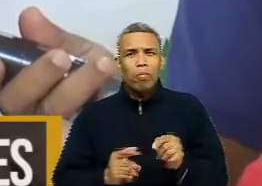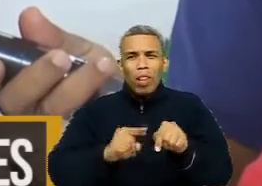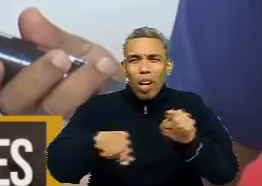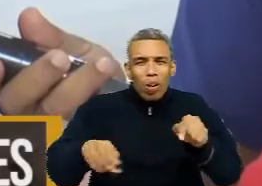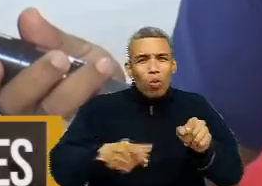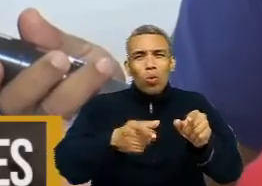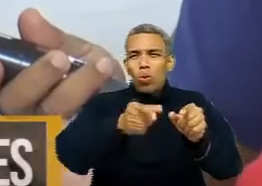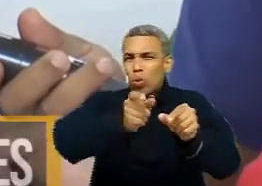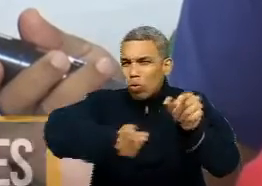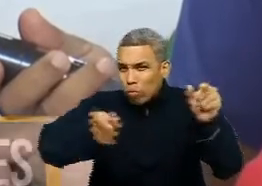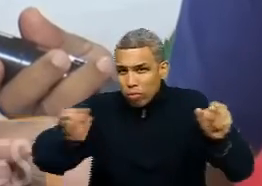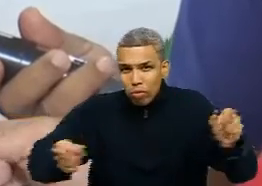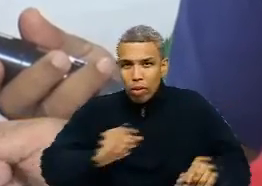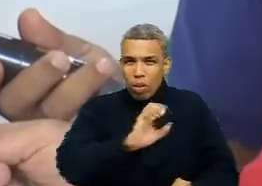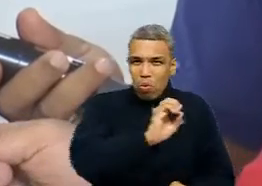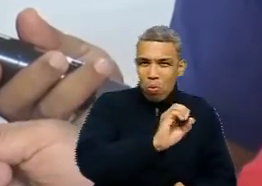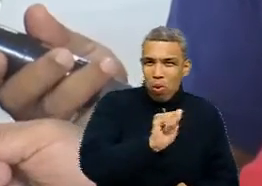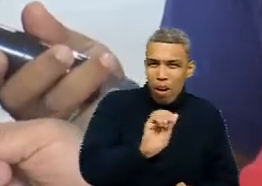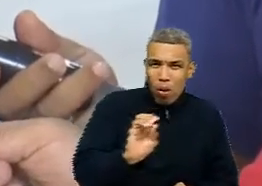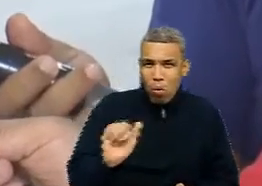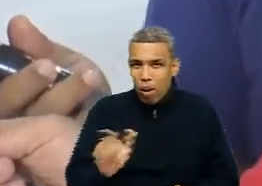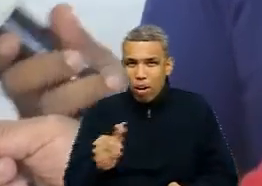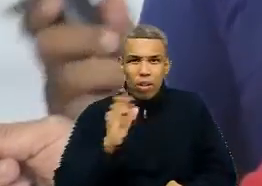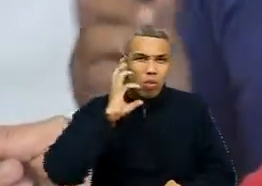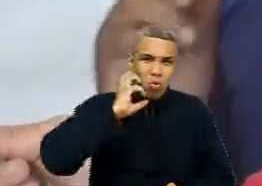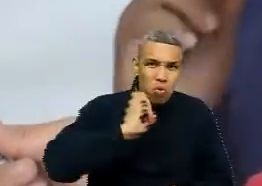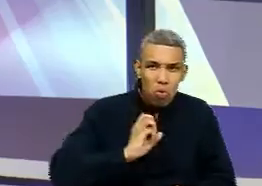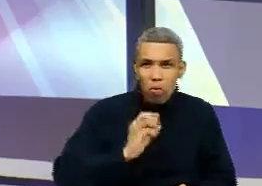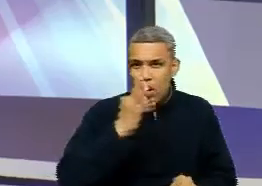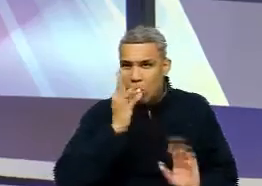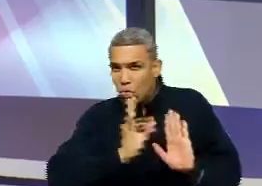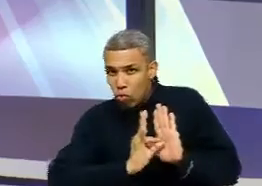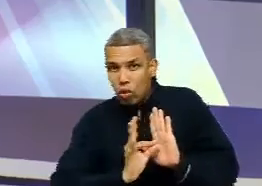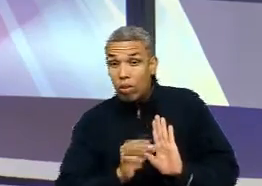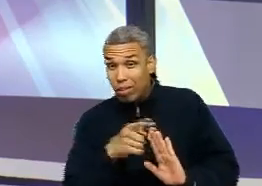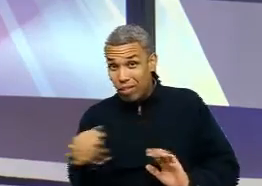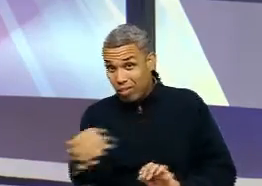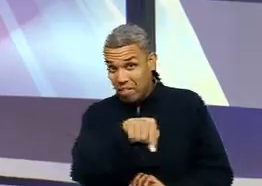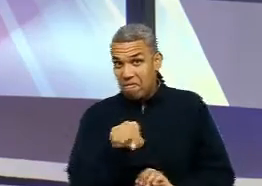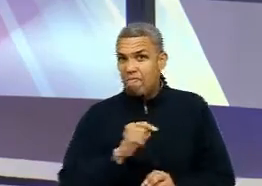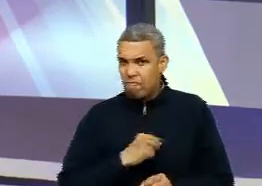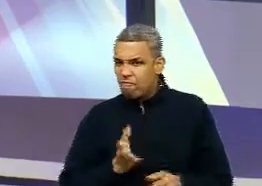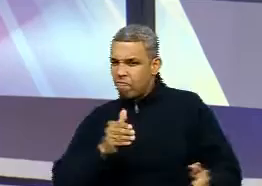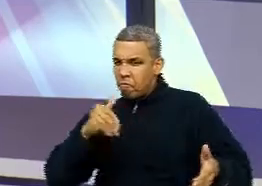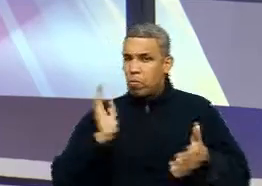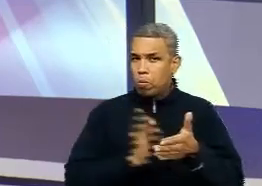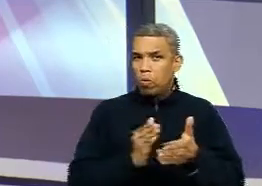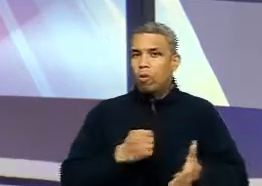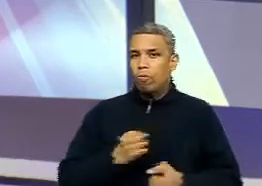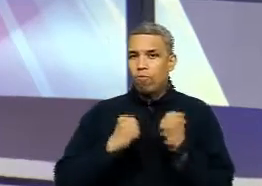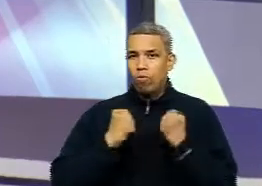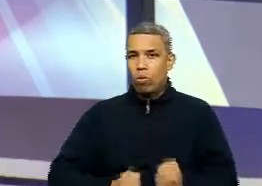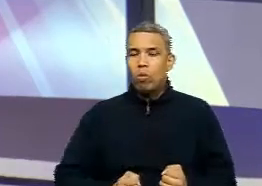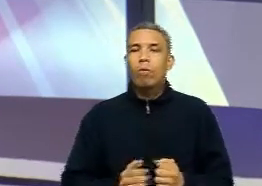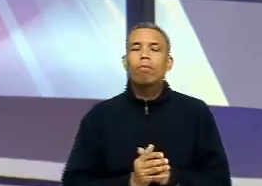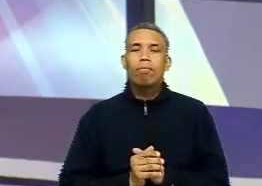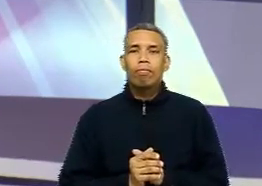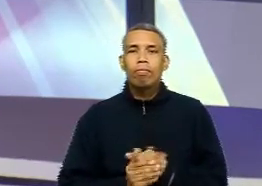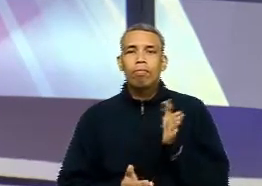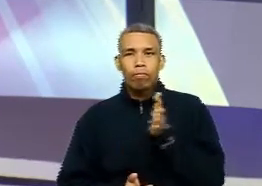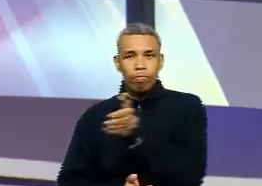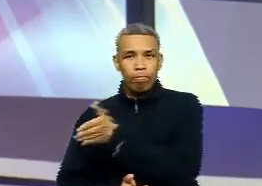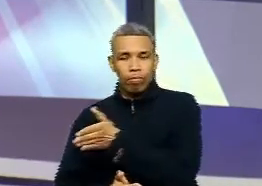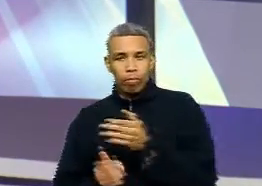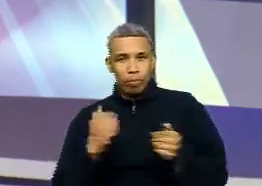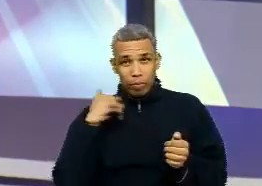que de una u otra forma están azotando al municipio de Barranca Bermeja. En las vías del Magdalena Medio, el Batallón Nueva Granada adelanta